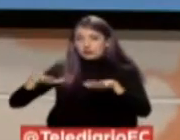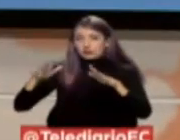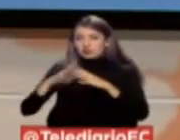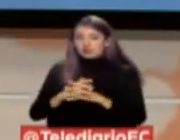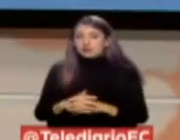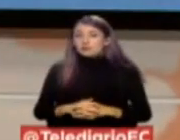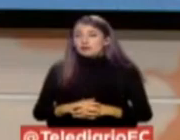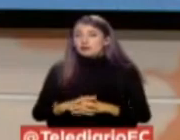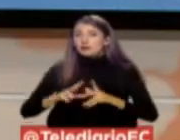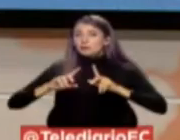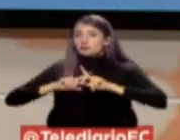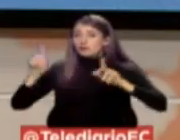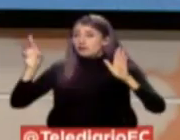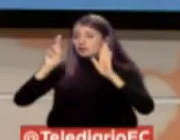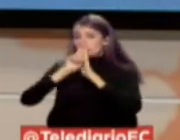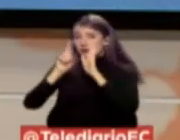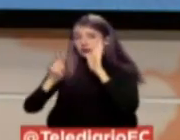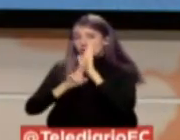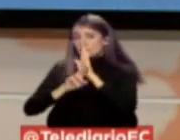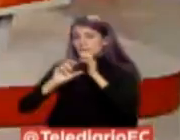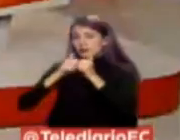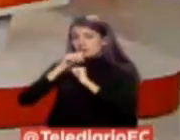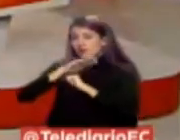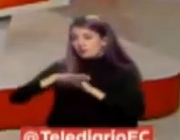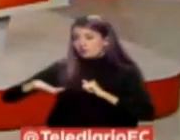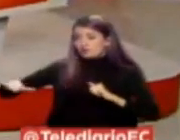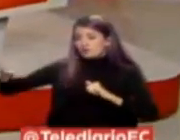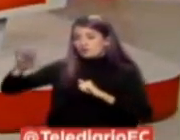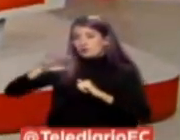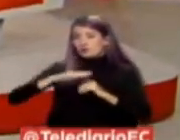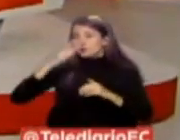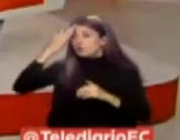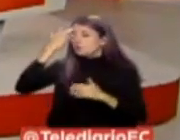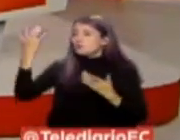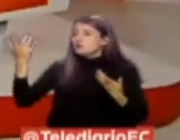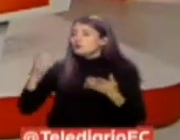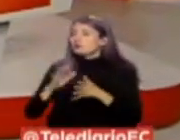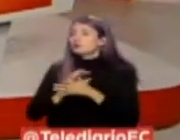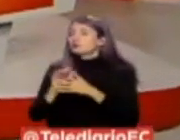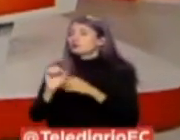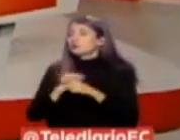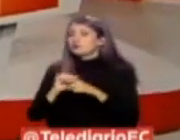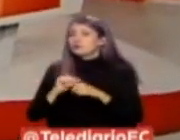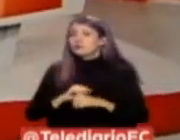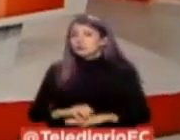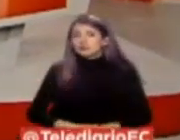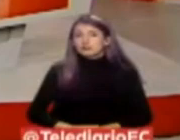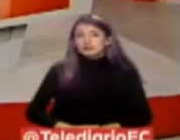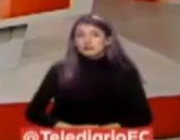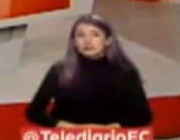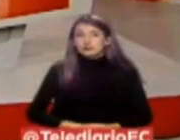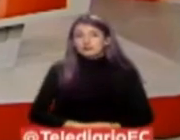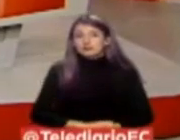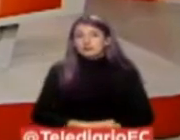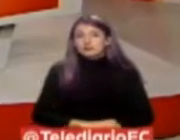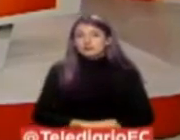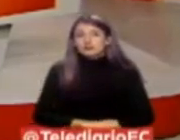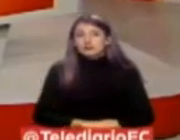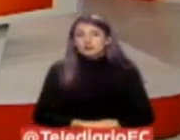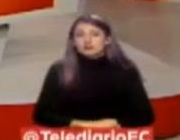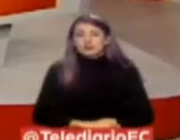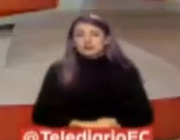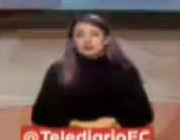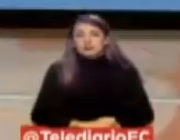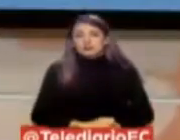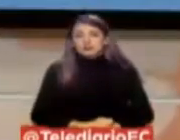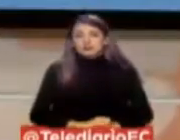así. Existen protocolos para casos de este tipo. ¿Por qué no se llevaron a cabo? Los policías que estaban a cargo de estos